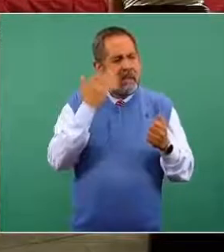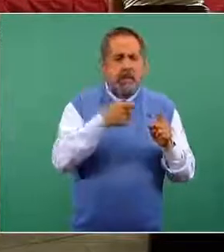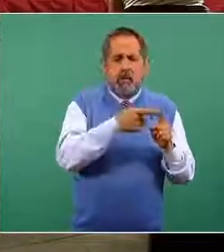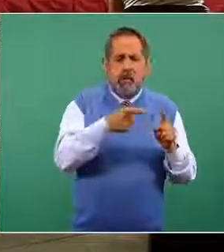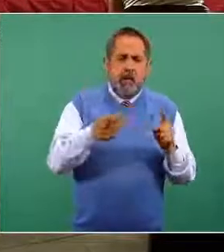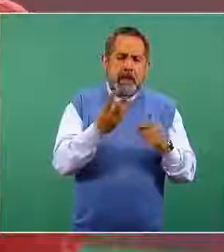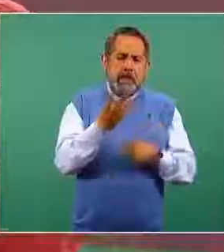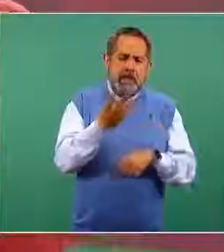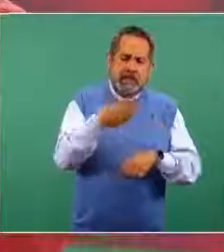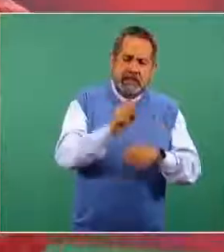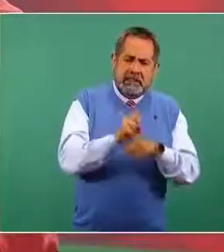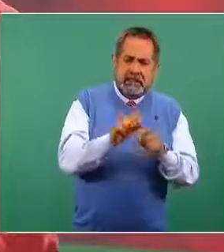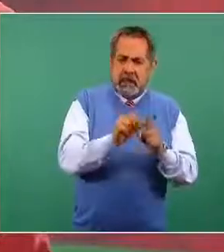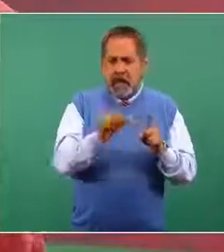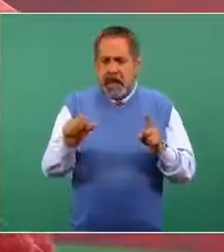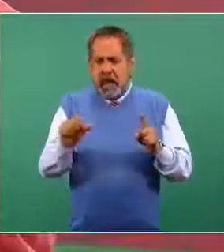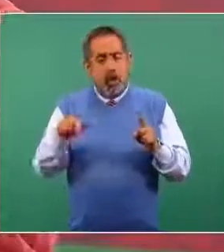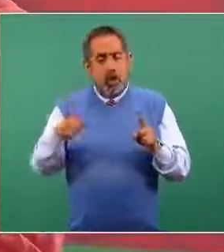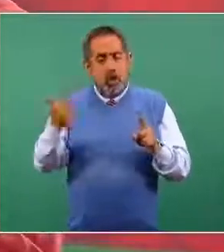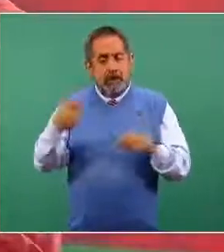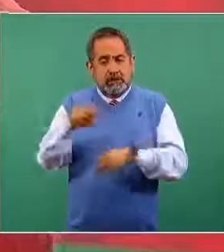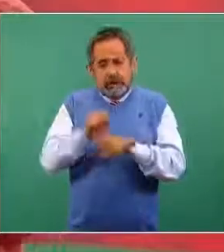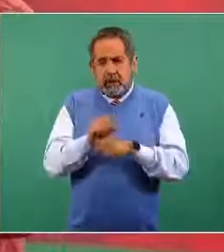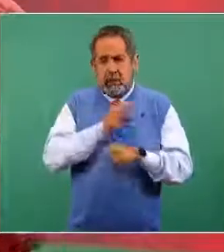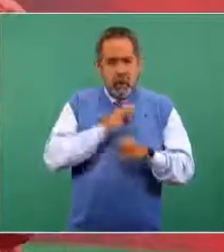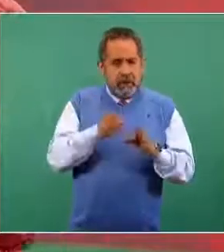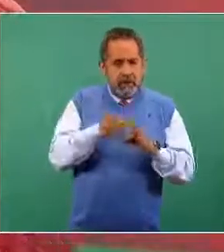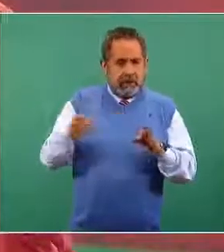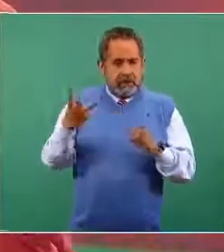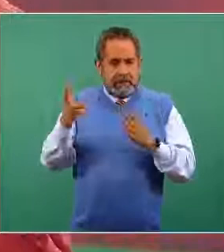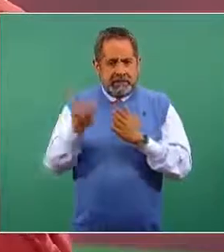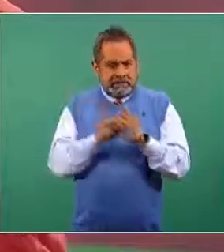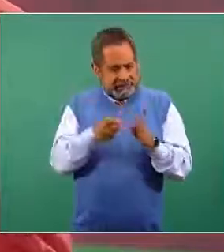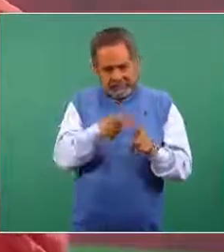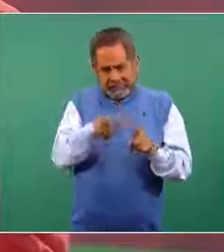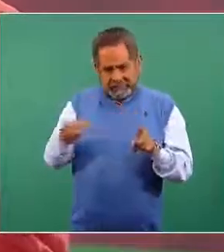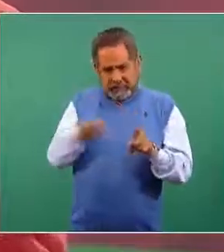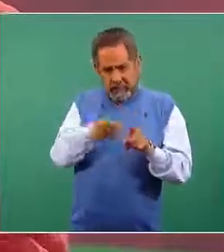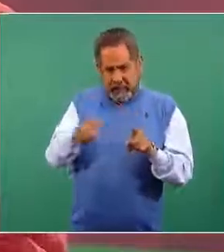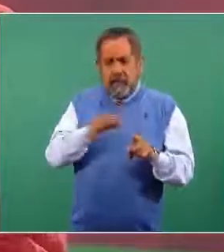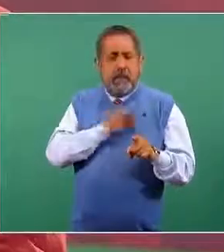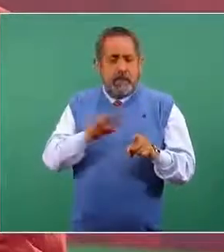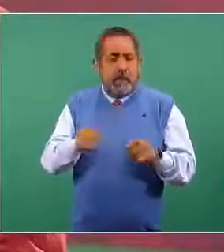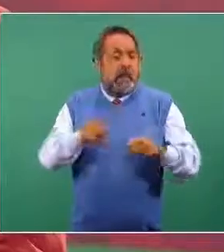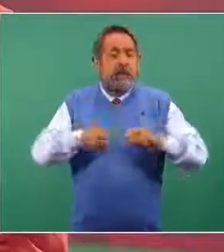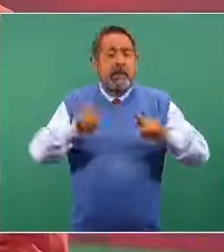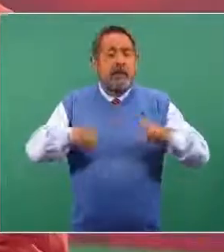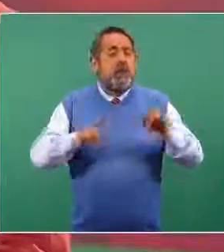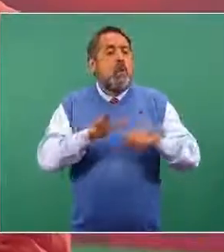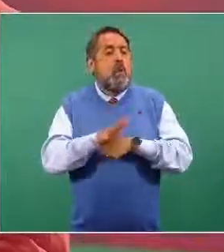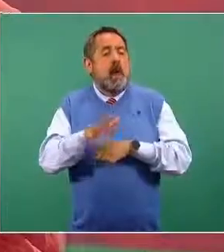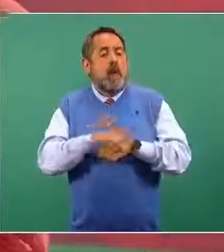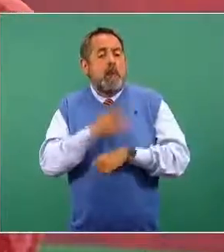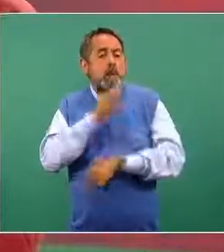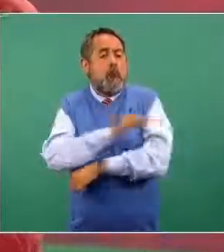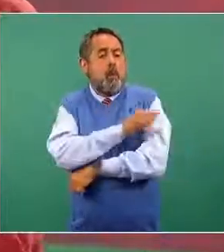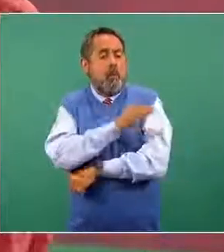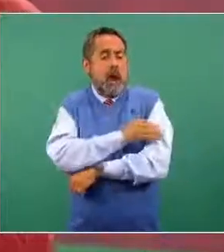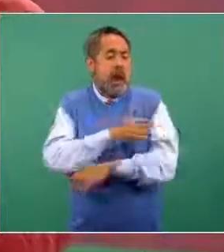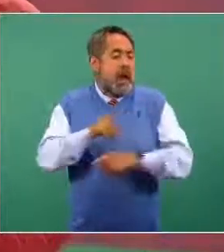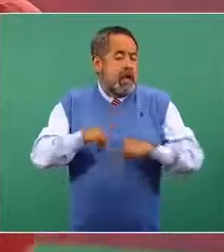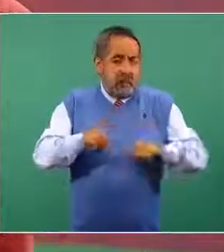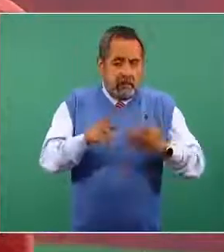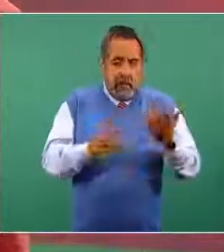entre 3 semanas o hasta 12 semanas, que son 3 meses, dependiendo cuál es la vacuna que se puso.